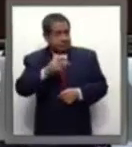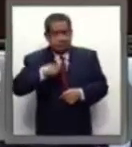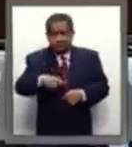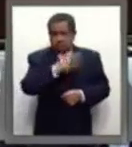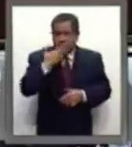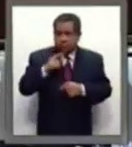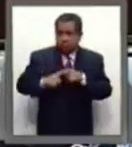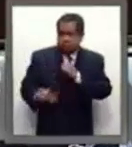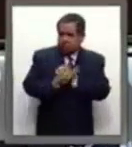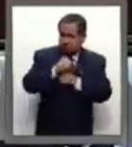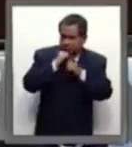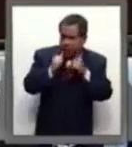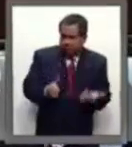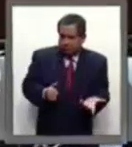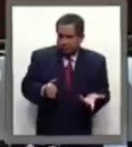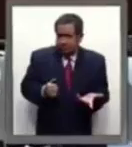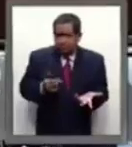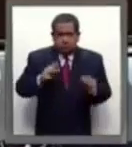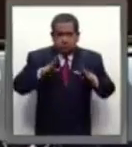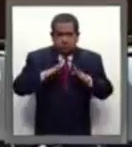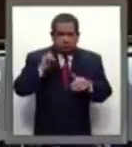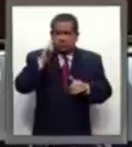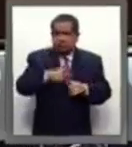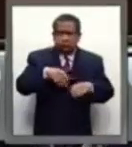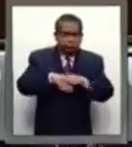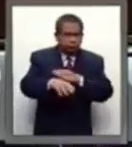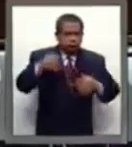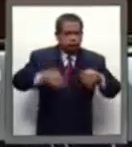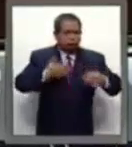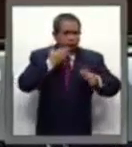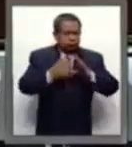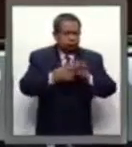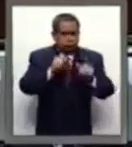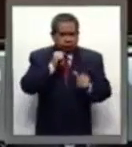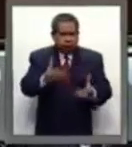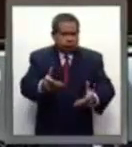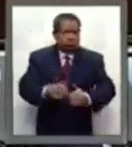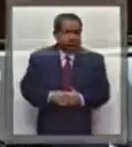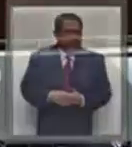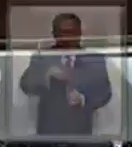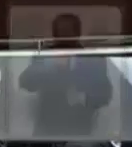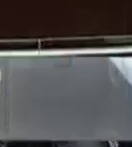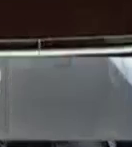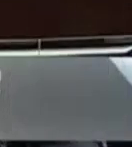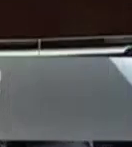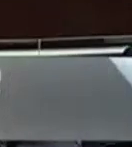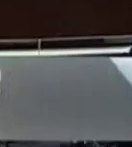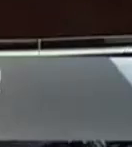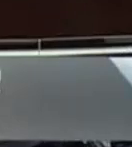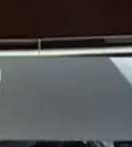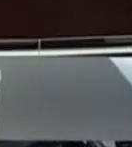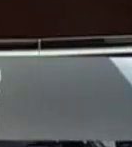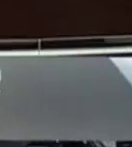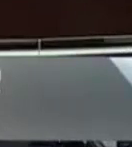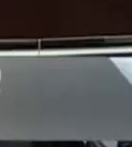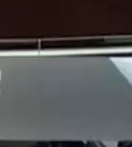gente para que viva sin ninguna posibilidad de acceder a la seguridad. Además, cuando se prioriza el reparto